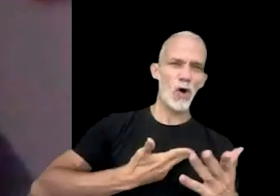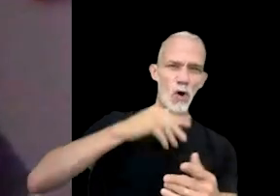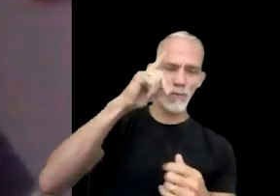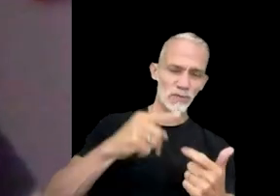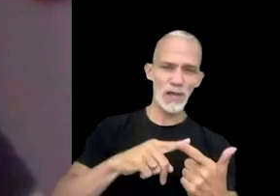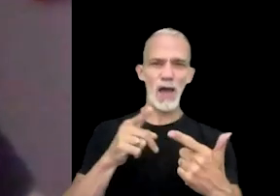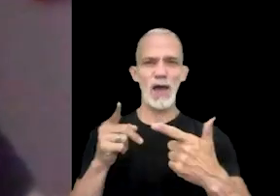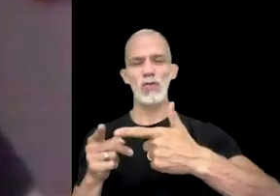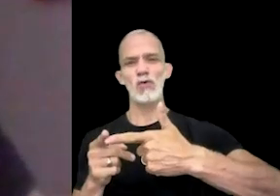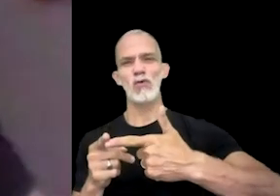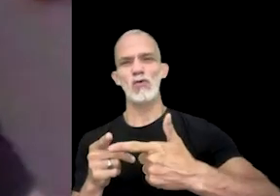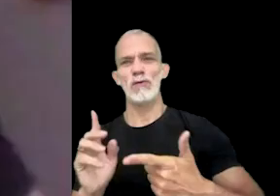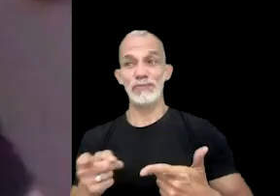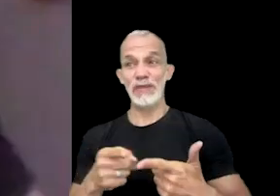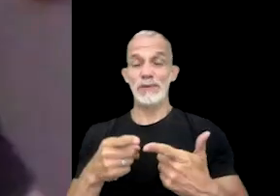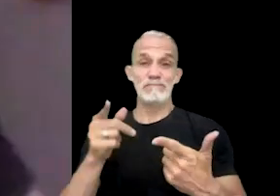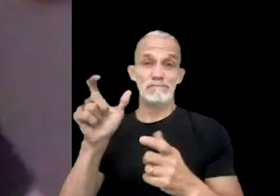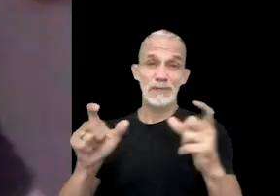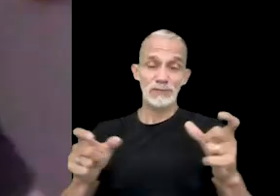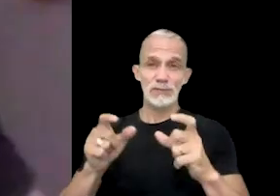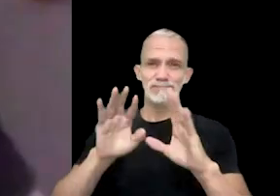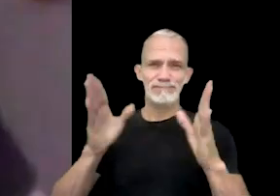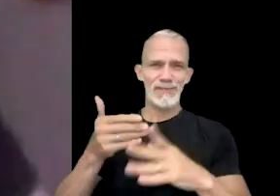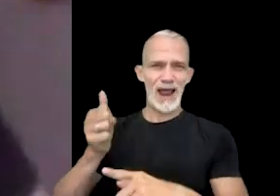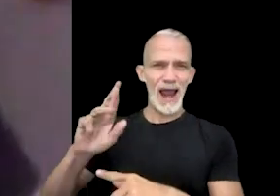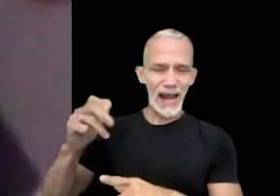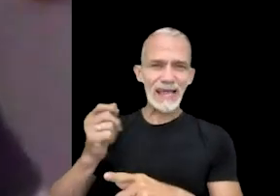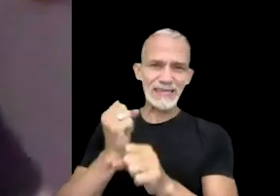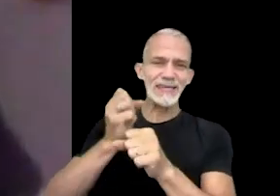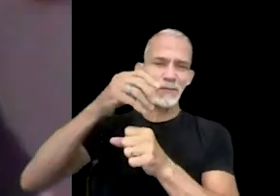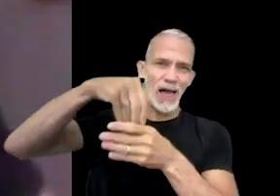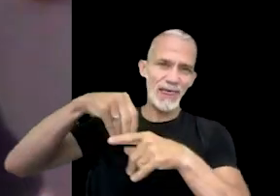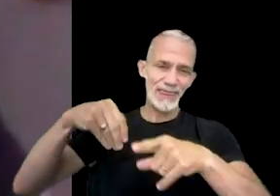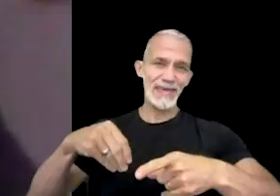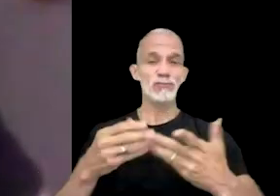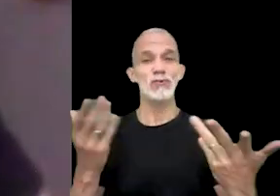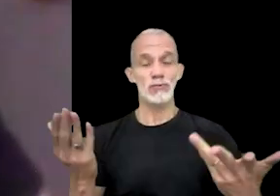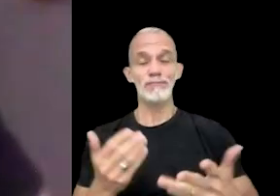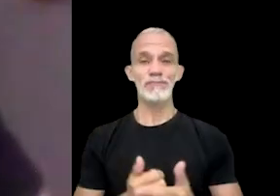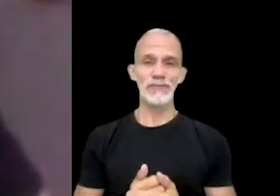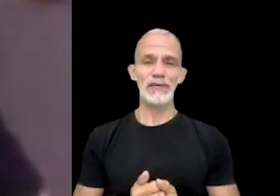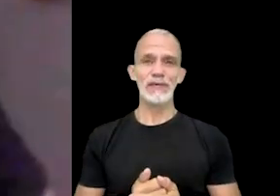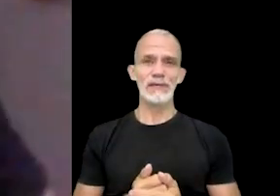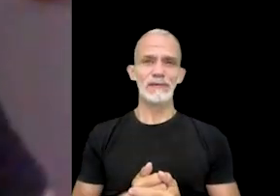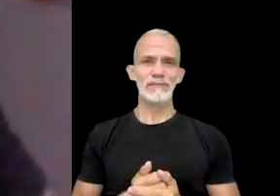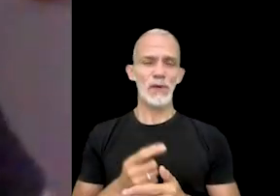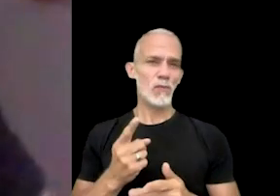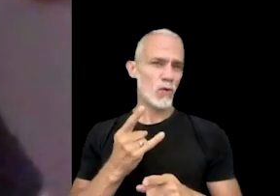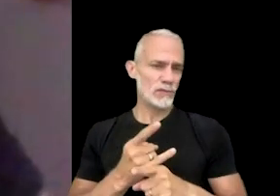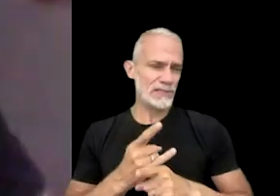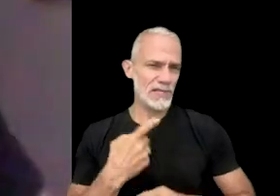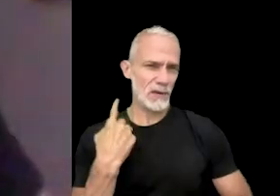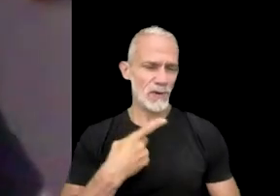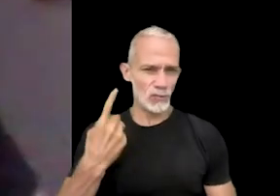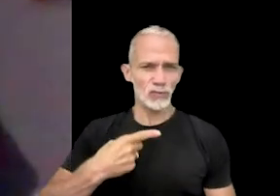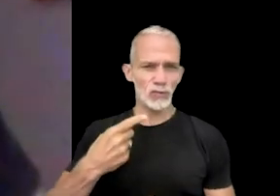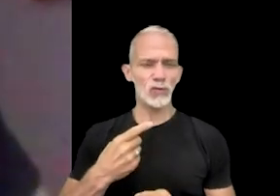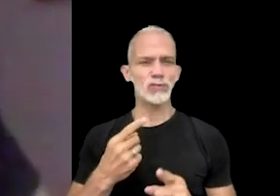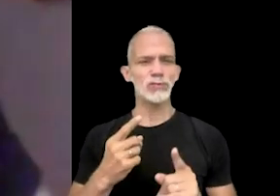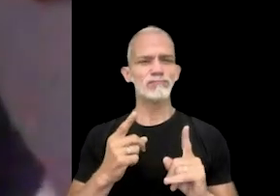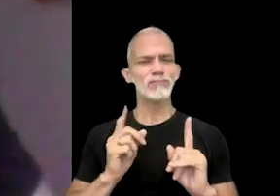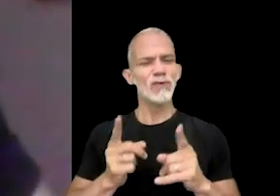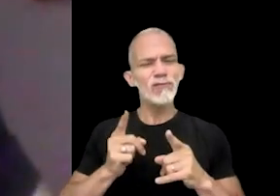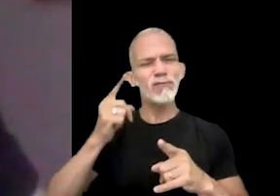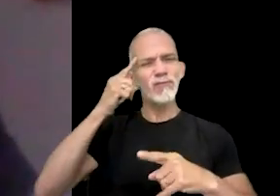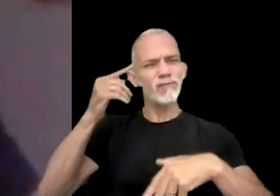y para los trabajadores de nuestro sector en particular. Pero bueno, como siempre, nosotros seguimos apostando